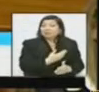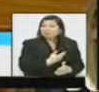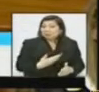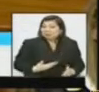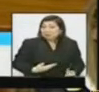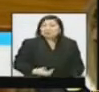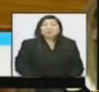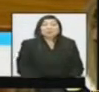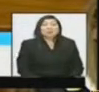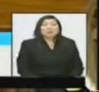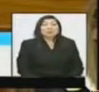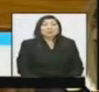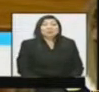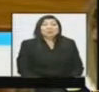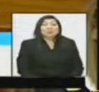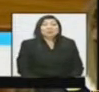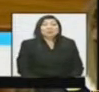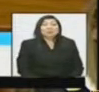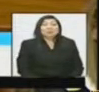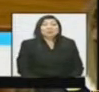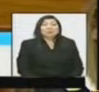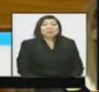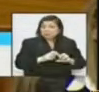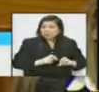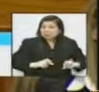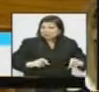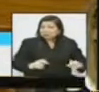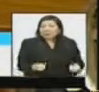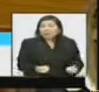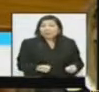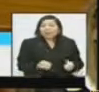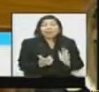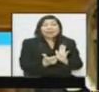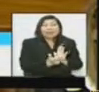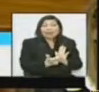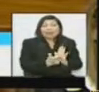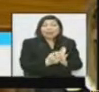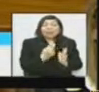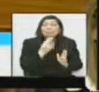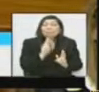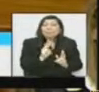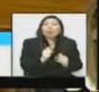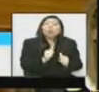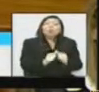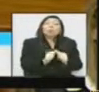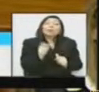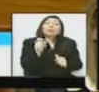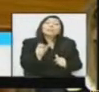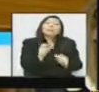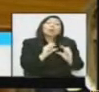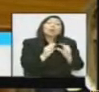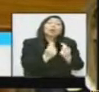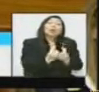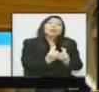cambios hay que sentar mis cambios en la parte económica social